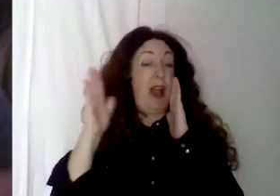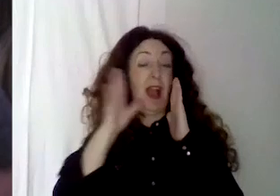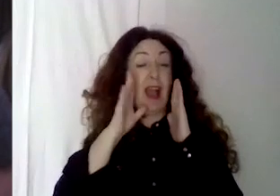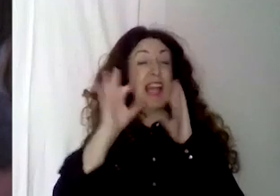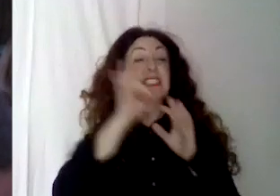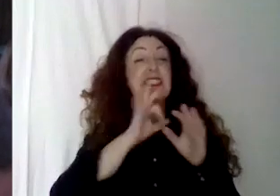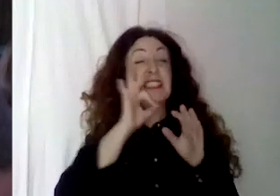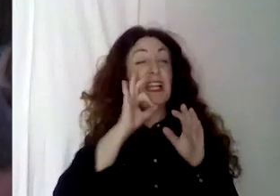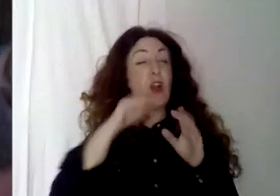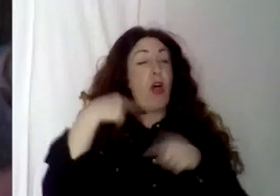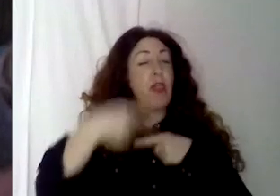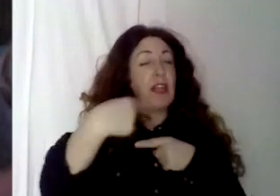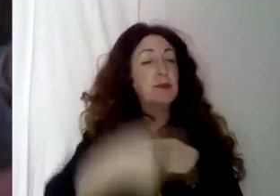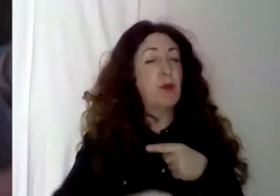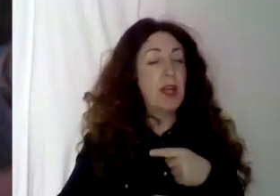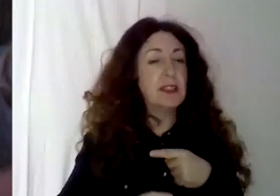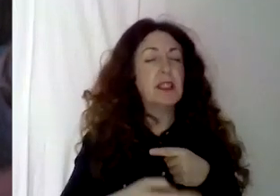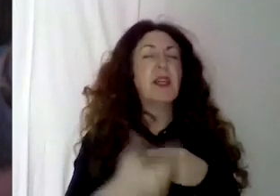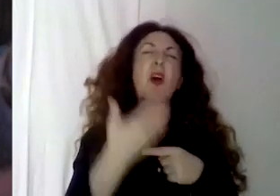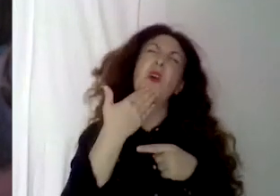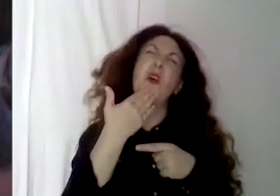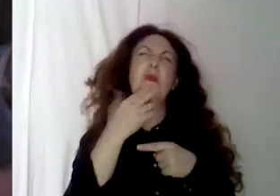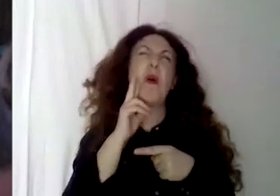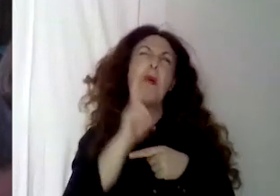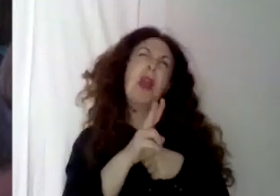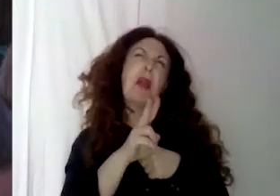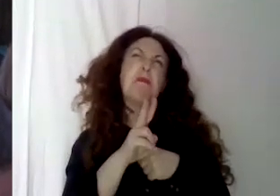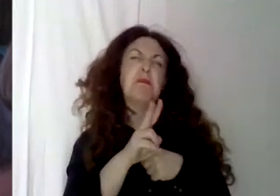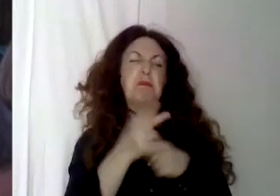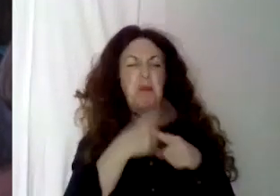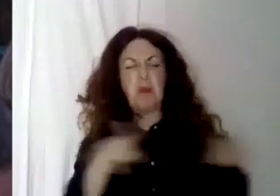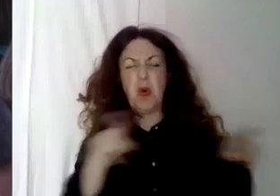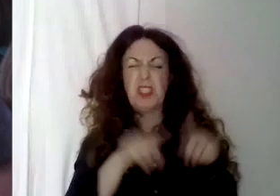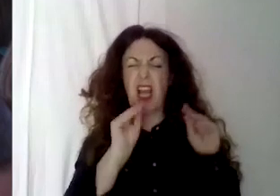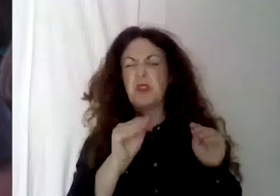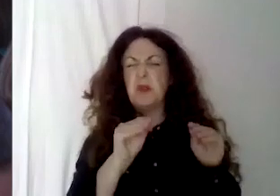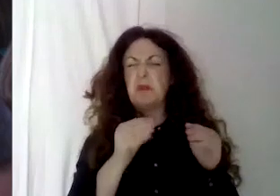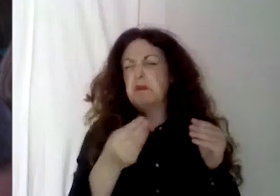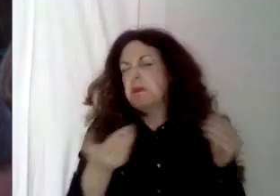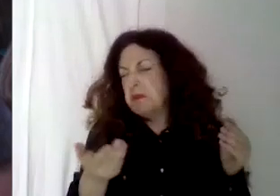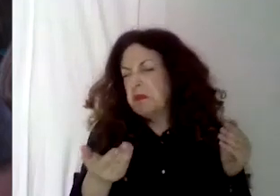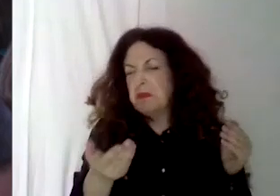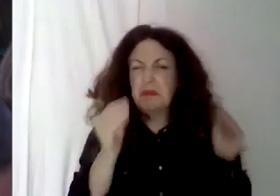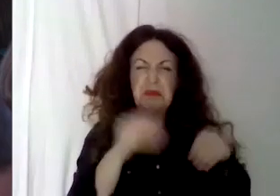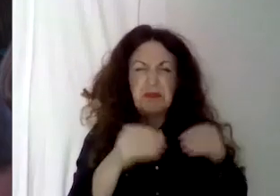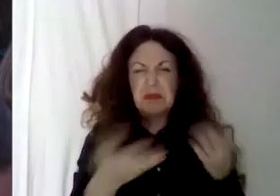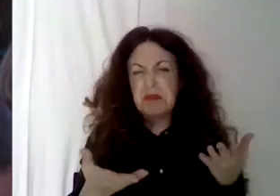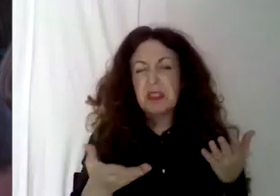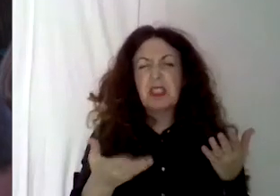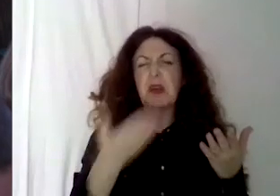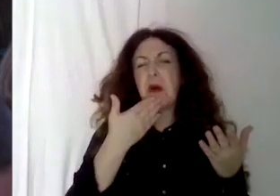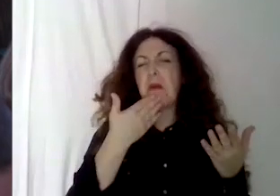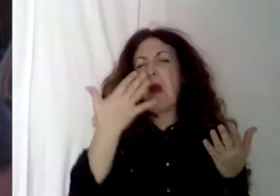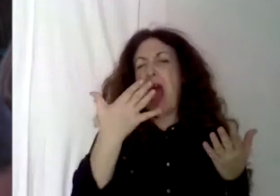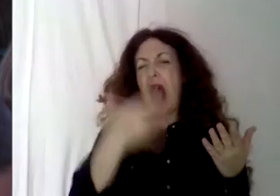como algo poco virtuoso, torpe, desmañado, como algo producto de